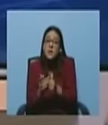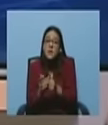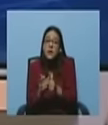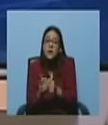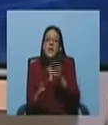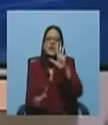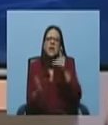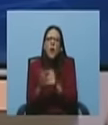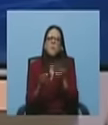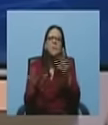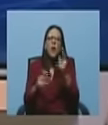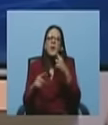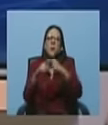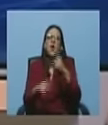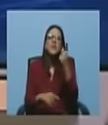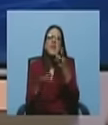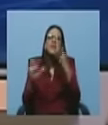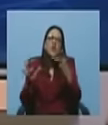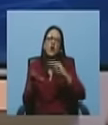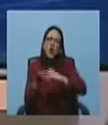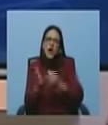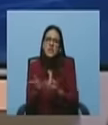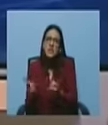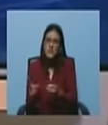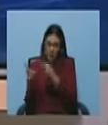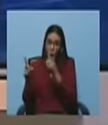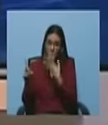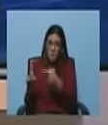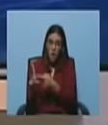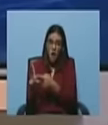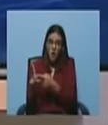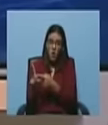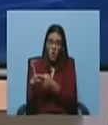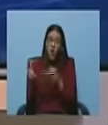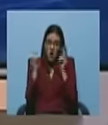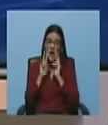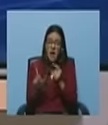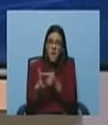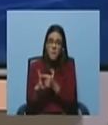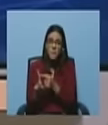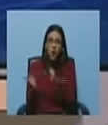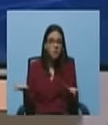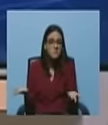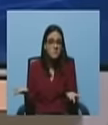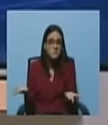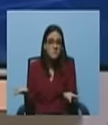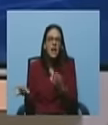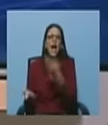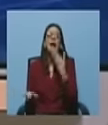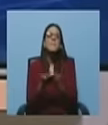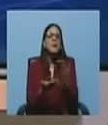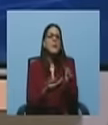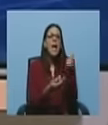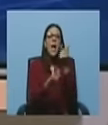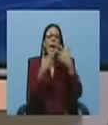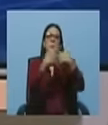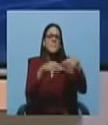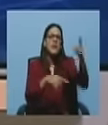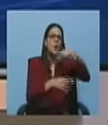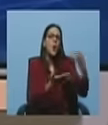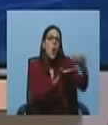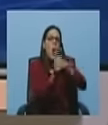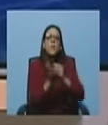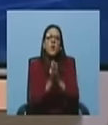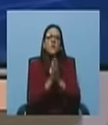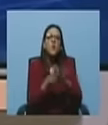$5.000 por 18, pero es un tipo bueno, ¿eh? Él es un tipo bueno. Él le pedía plata a los empresarios para darle